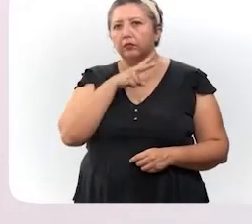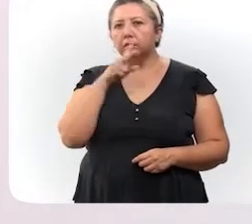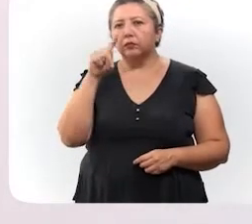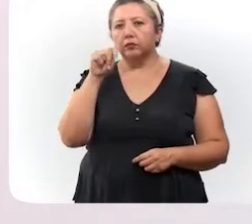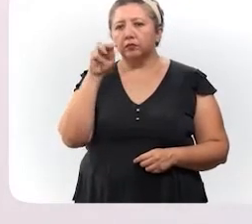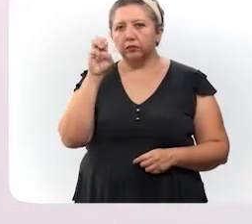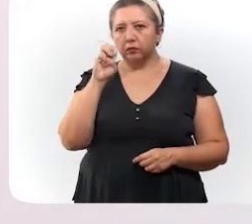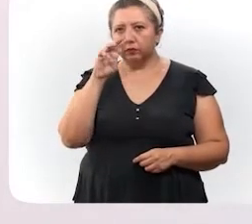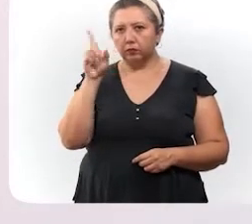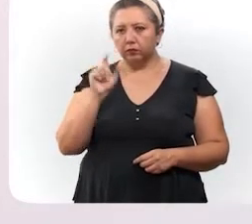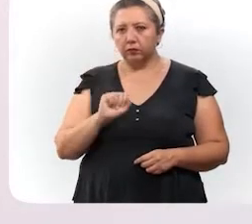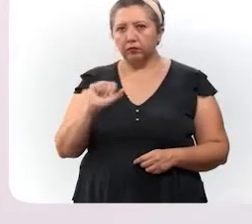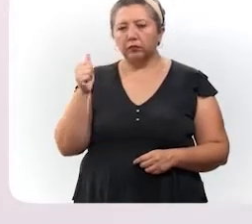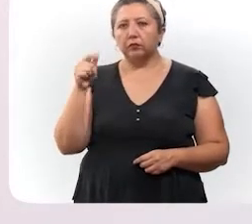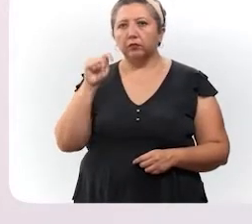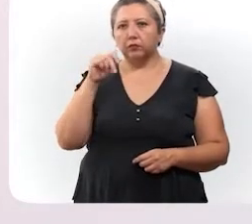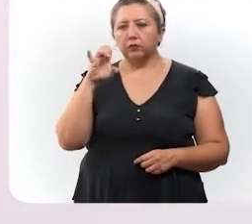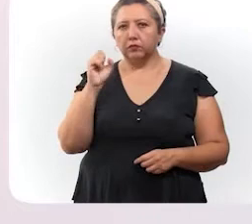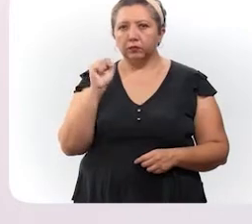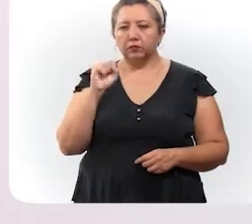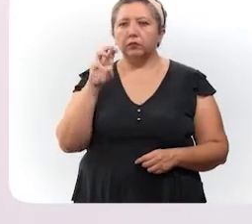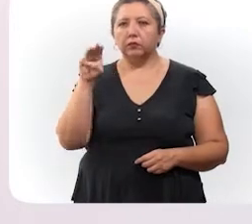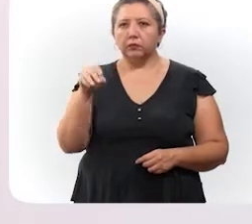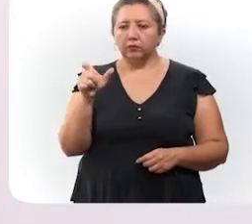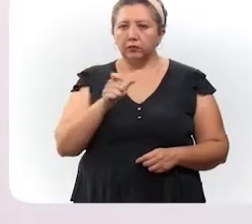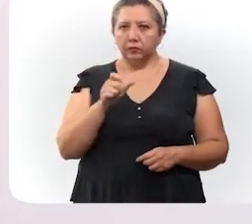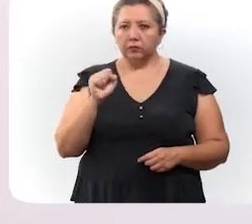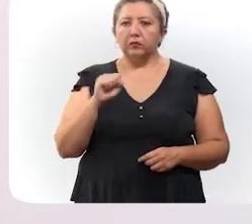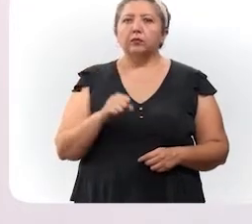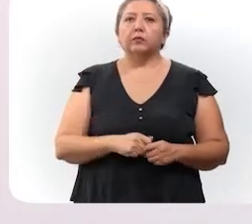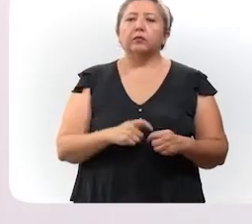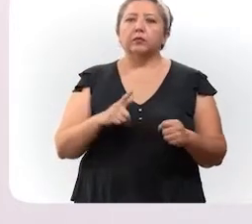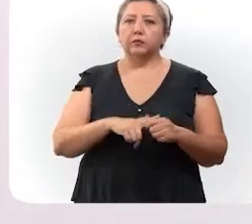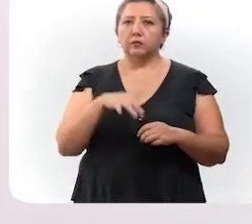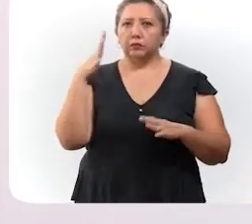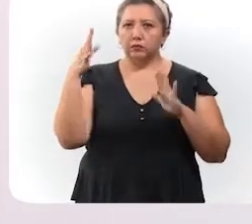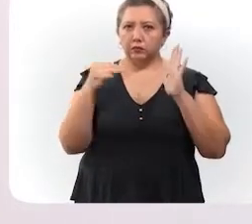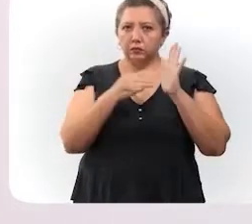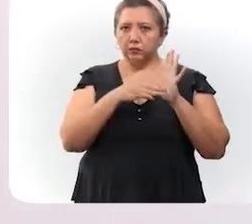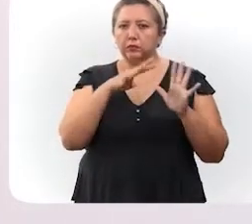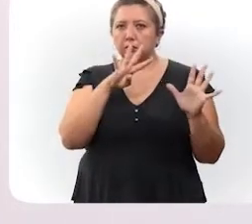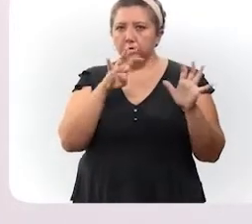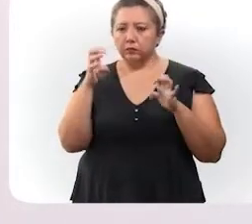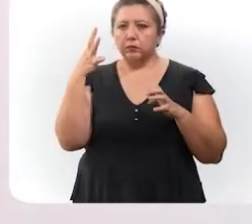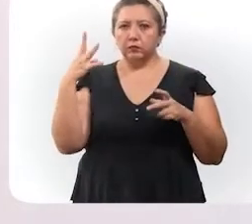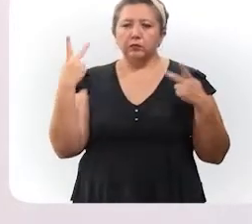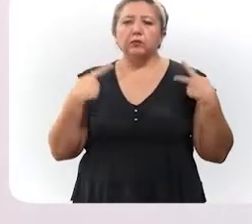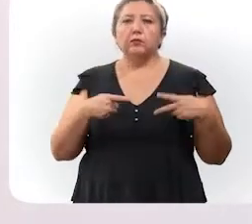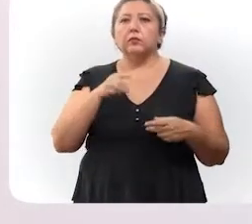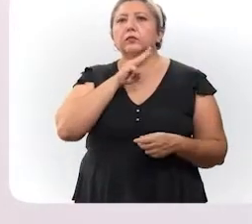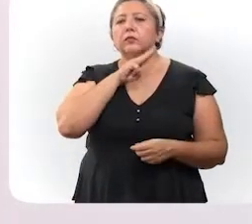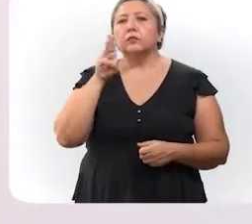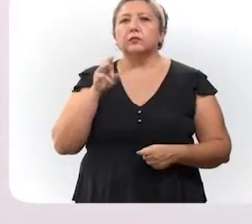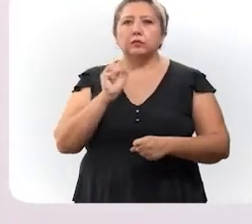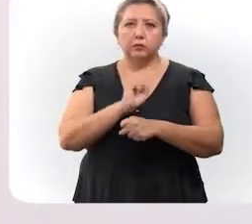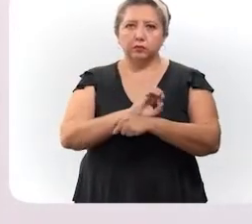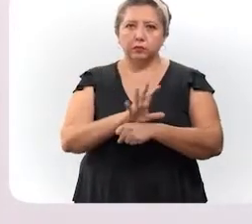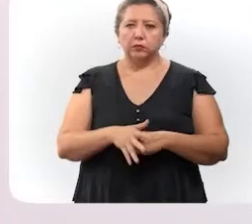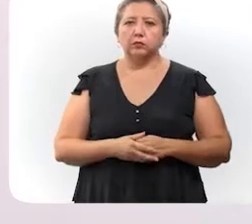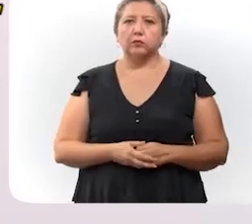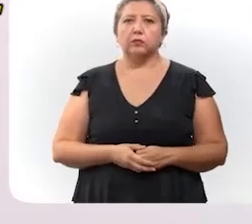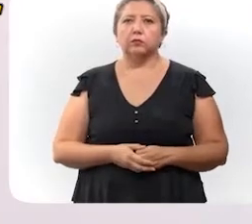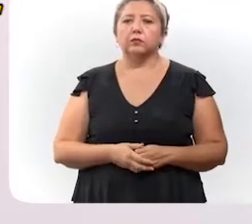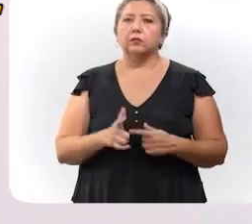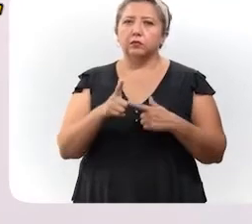1 en Temozón, 1 en Tecom y 1 en Maxcanú. En total, son 5.904 las personas fallecidas a causa del